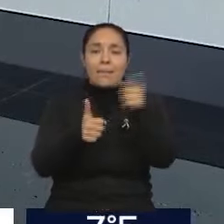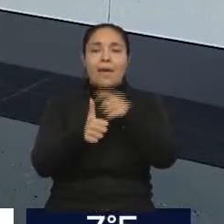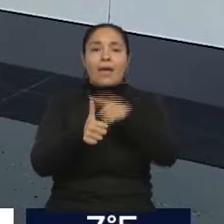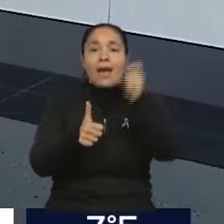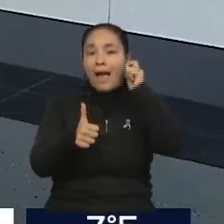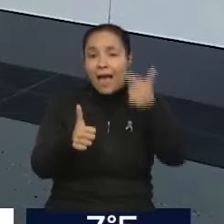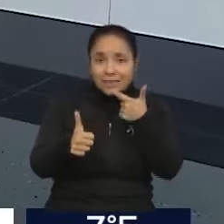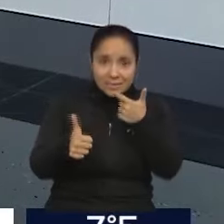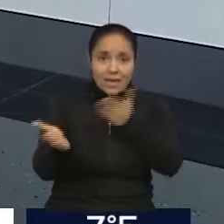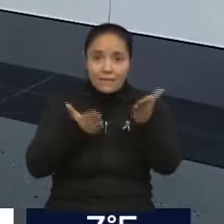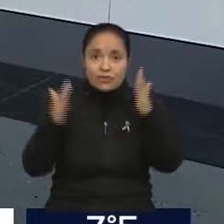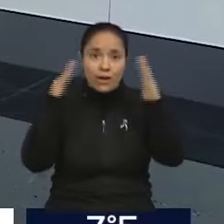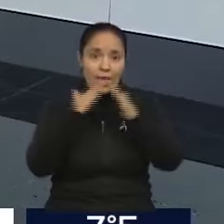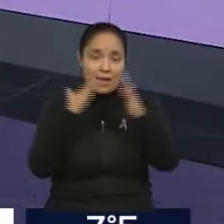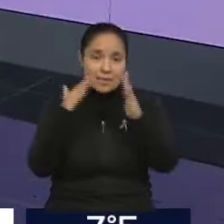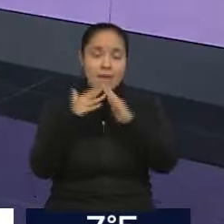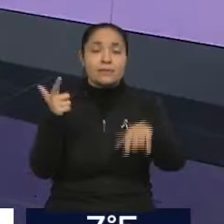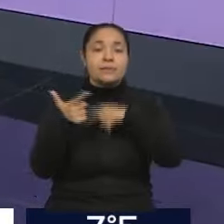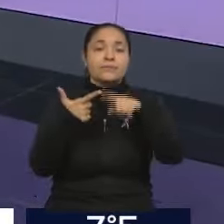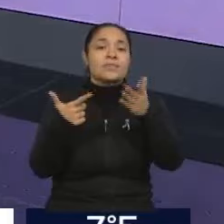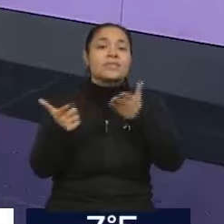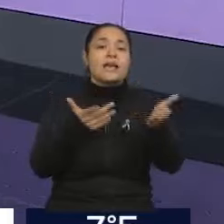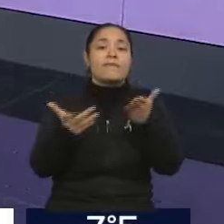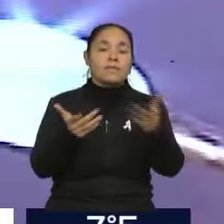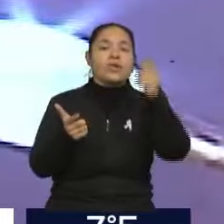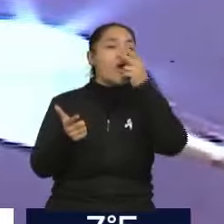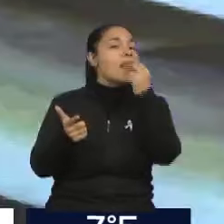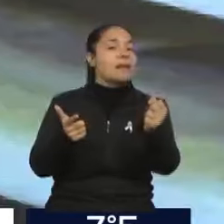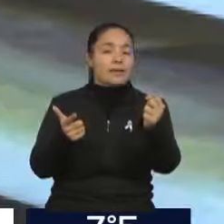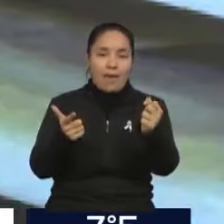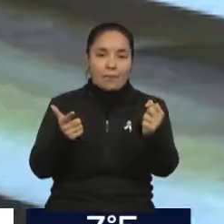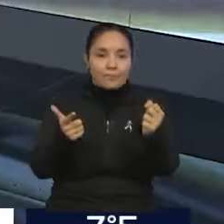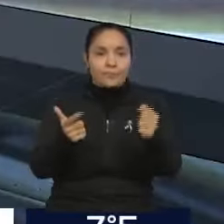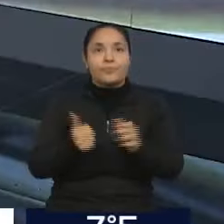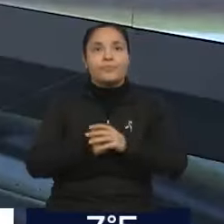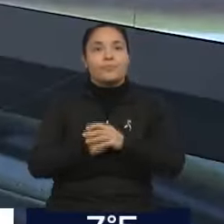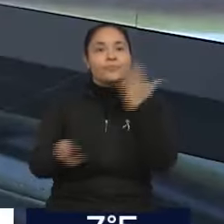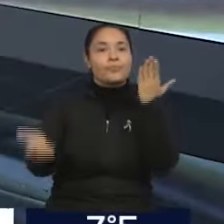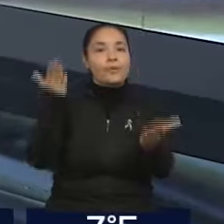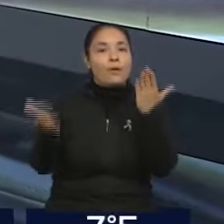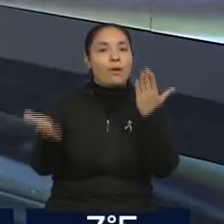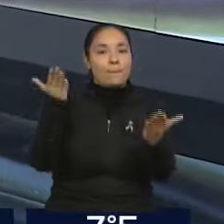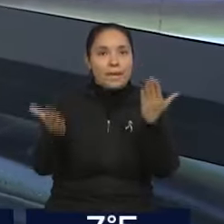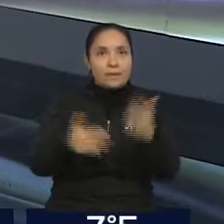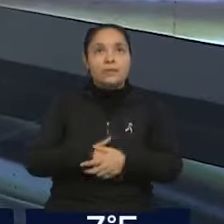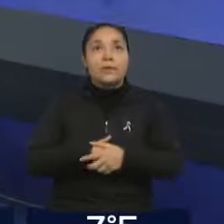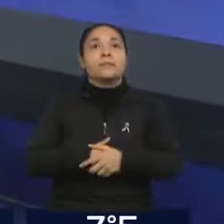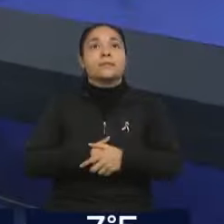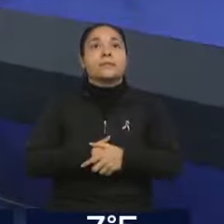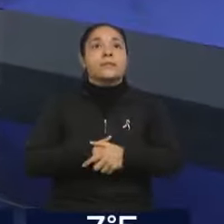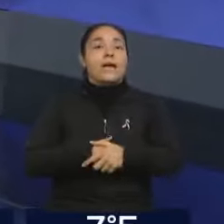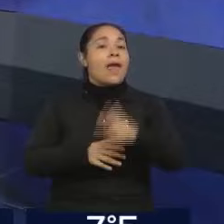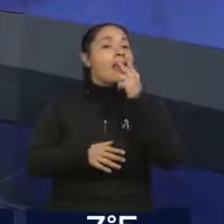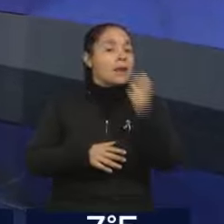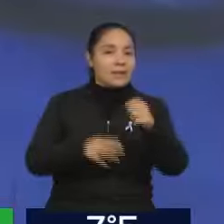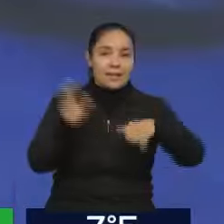del gas domiciliario, gas natural, tal cual, y los servicios de energía eléctrica. Sí, la comparación la hacen sobre todo con energía eléctrica